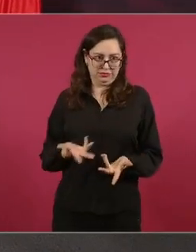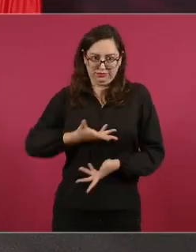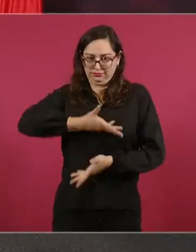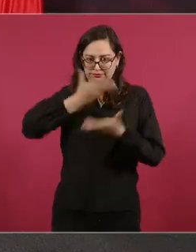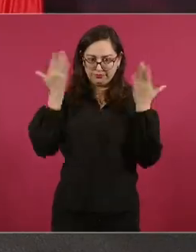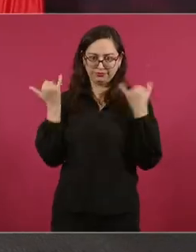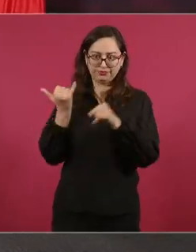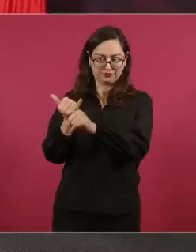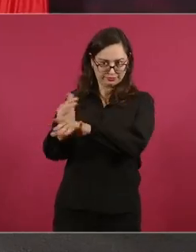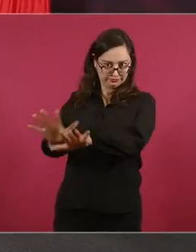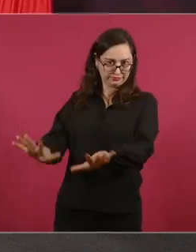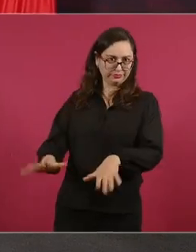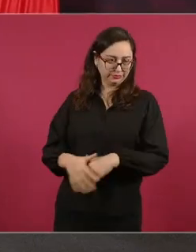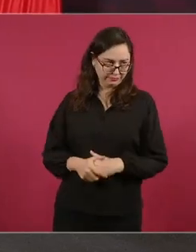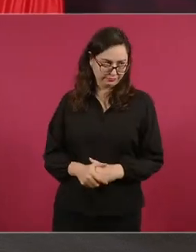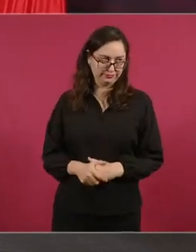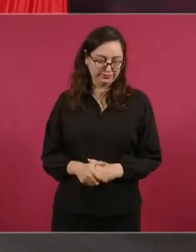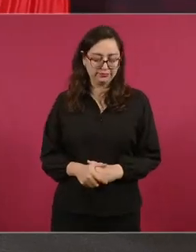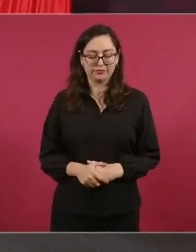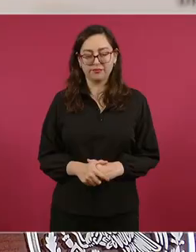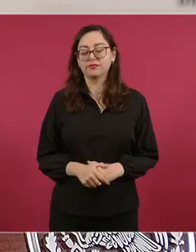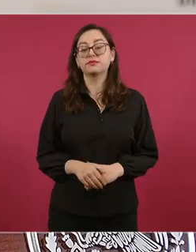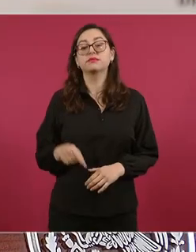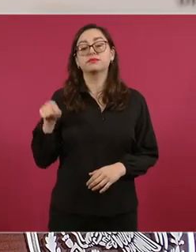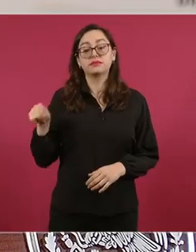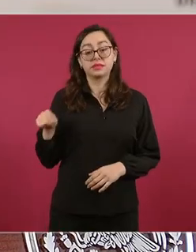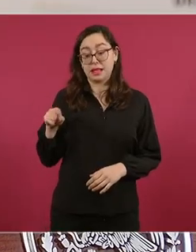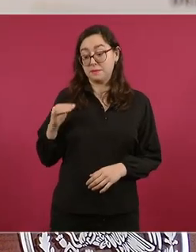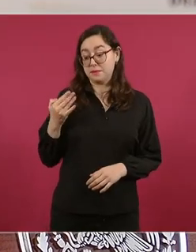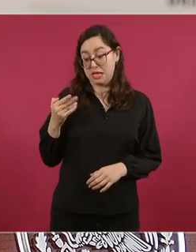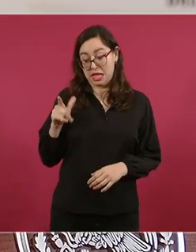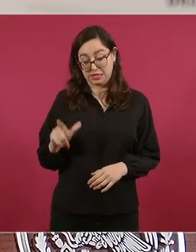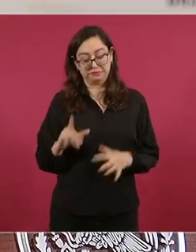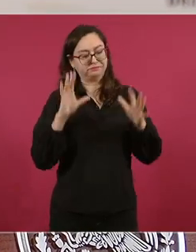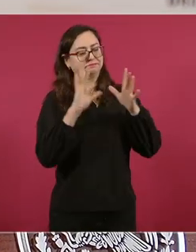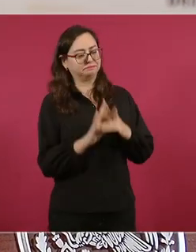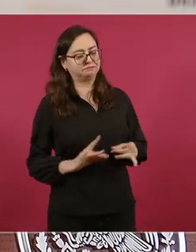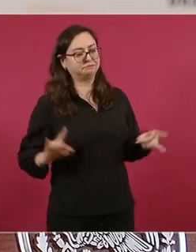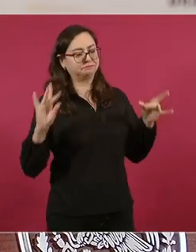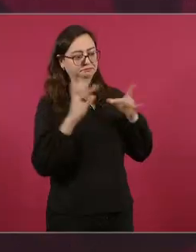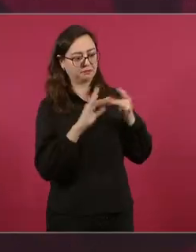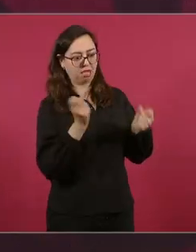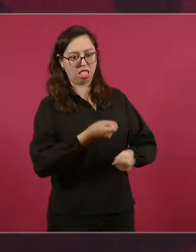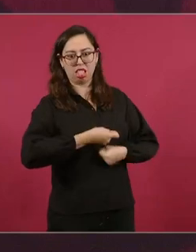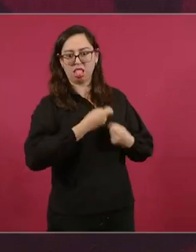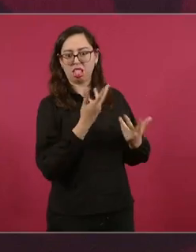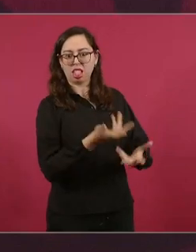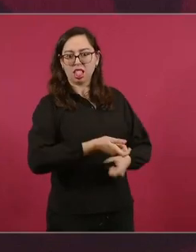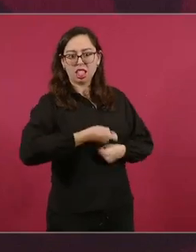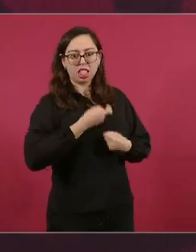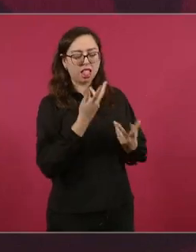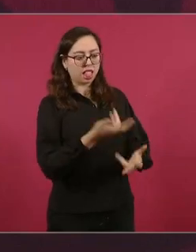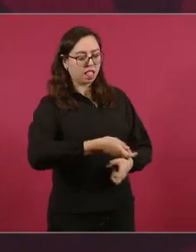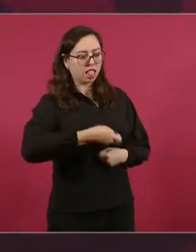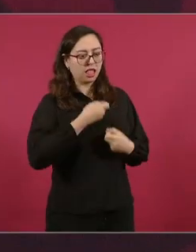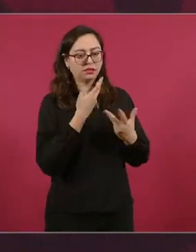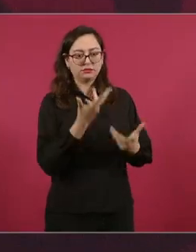Pero le declara todo esto y se sabe que va…